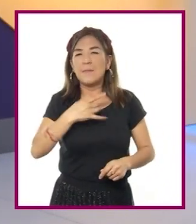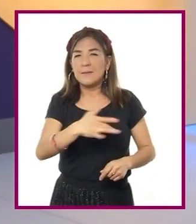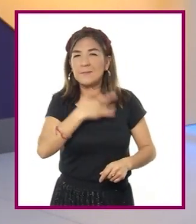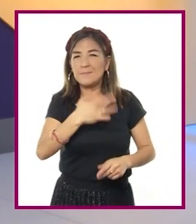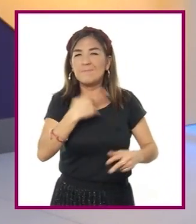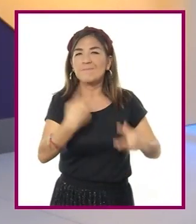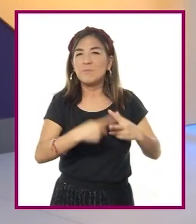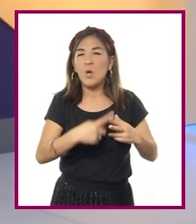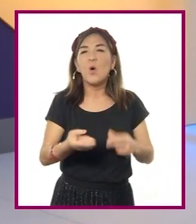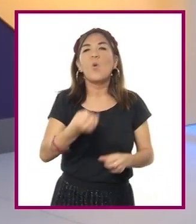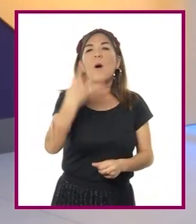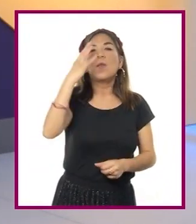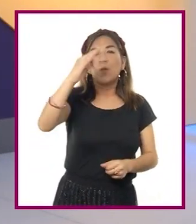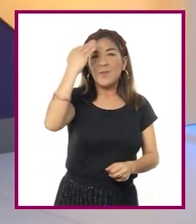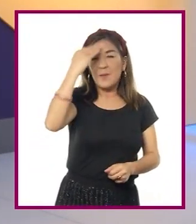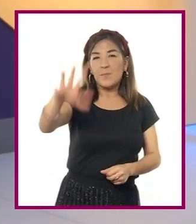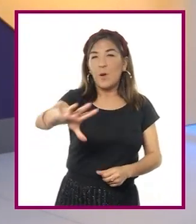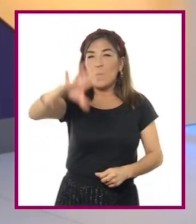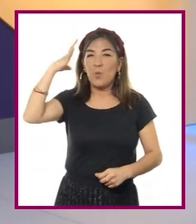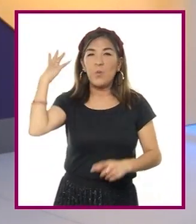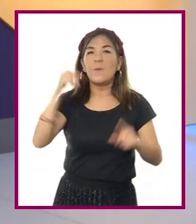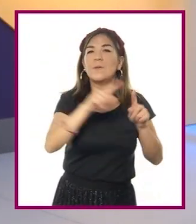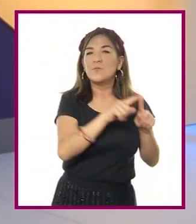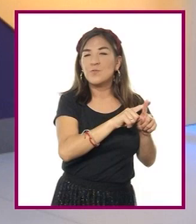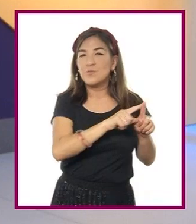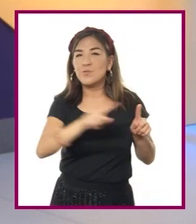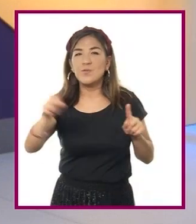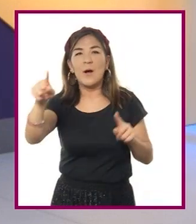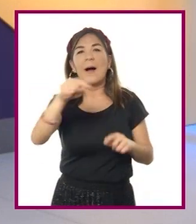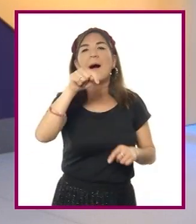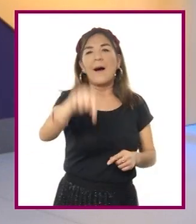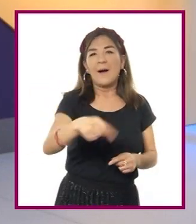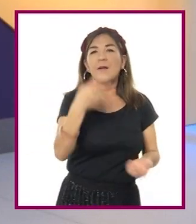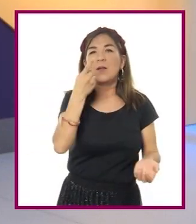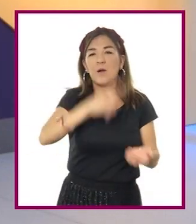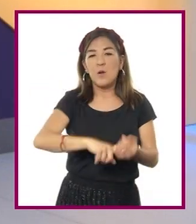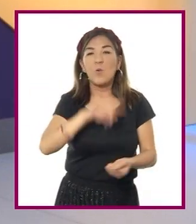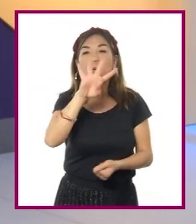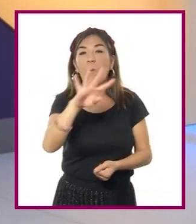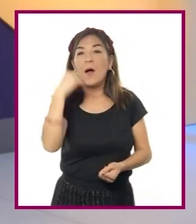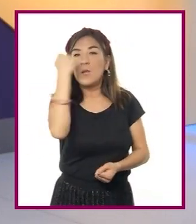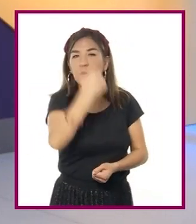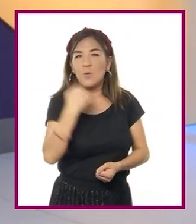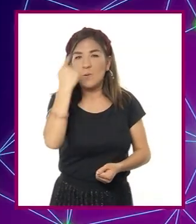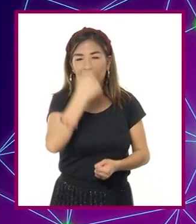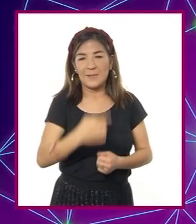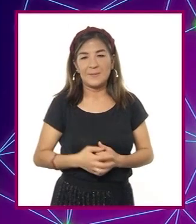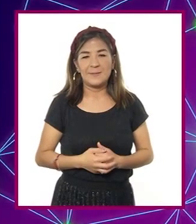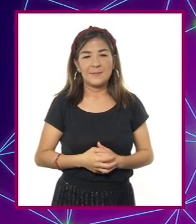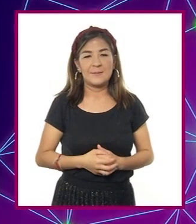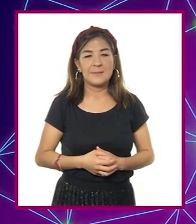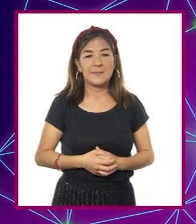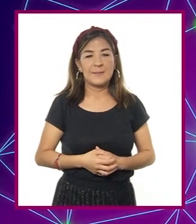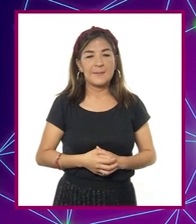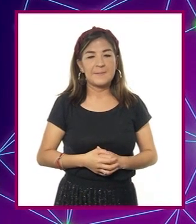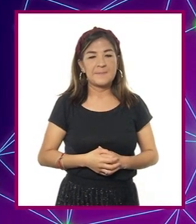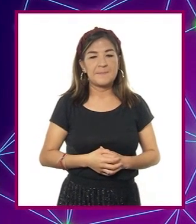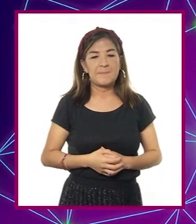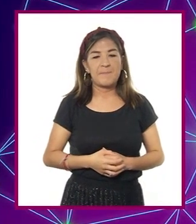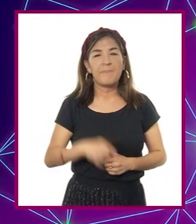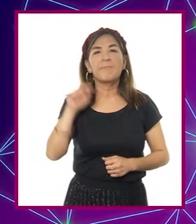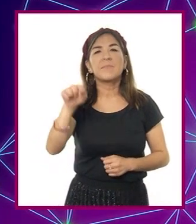debería conducir Juan para realizar ese recorrido en 4 horas. La